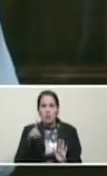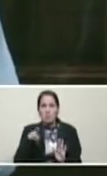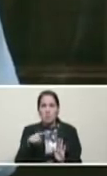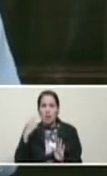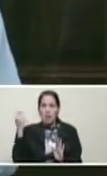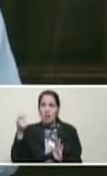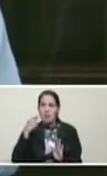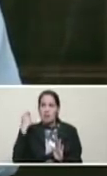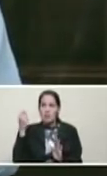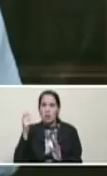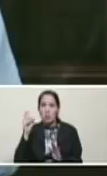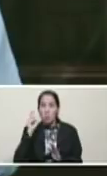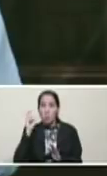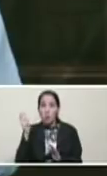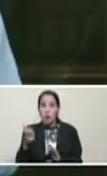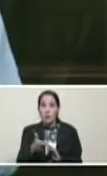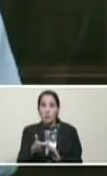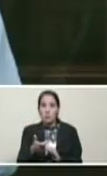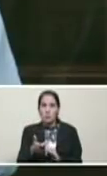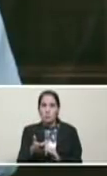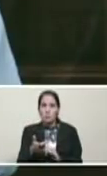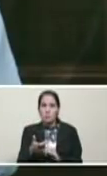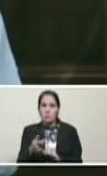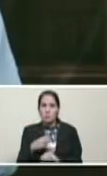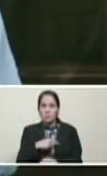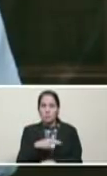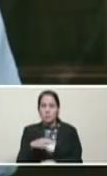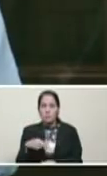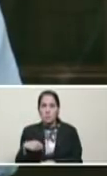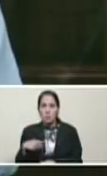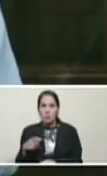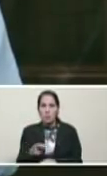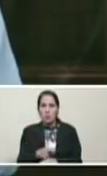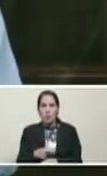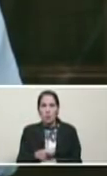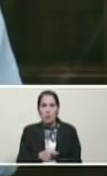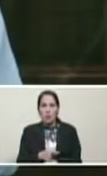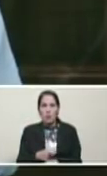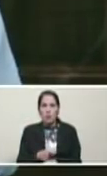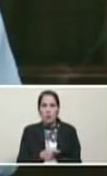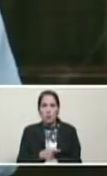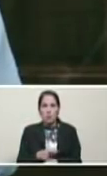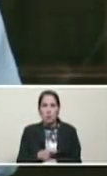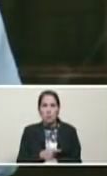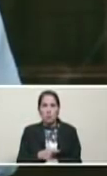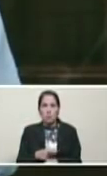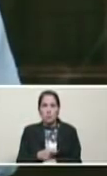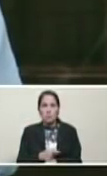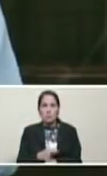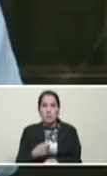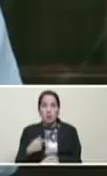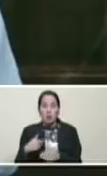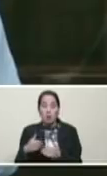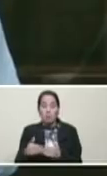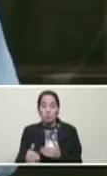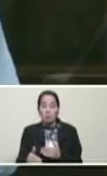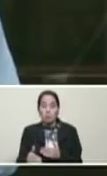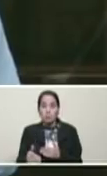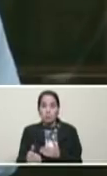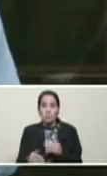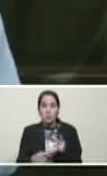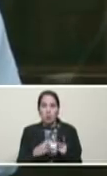en guárico nuestro gobernador josé vázquez precisamente en los procesos de la